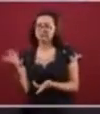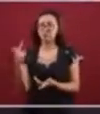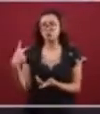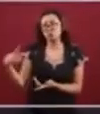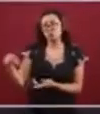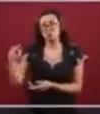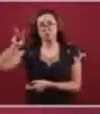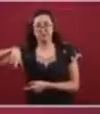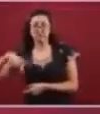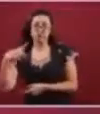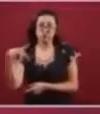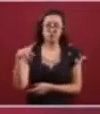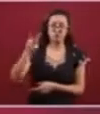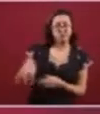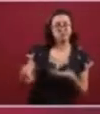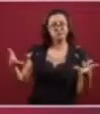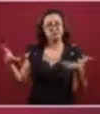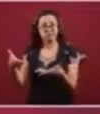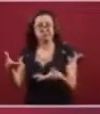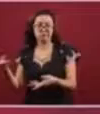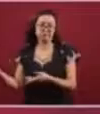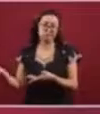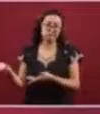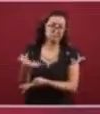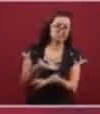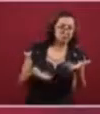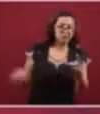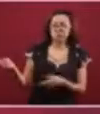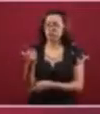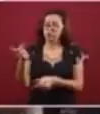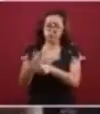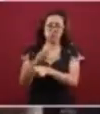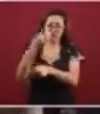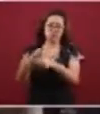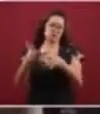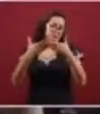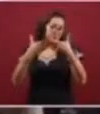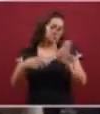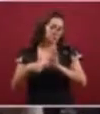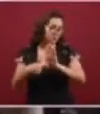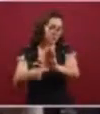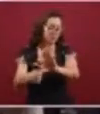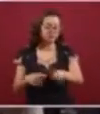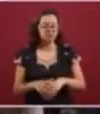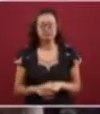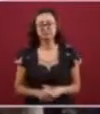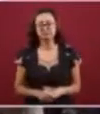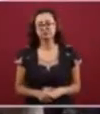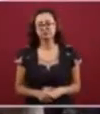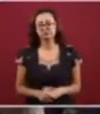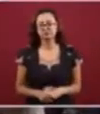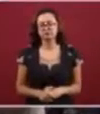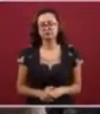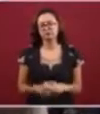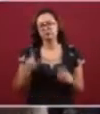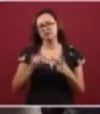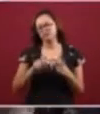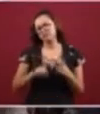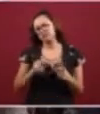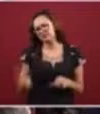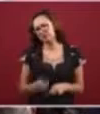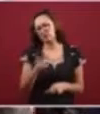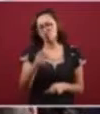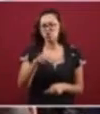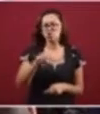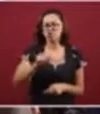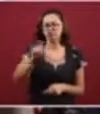su verdad o como también lo ha dicho la señora Lizárraga, su verdad, ¿verdad? Y la segunda pregunta es,